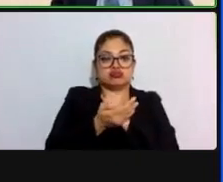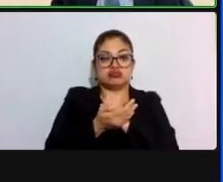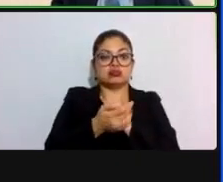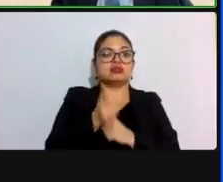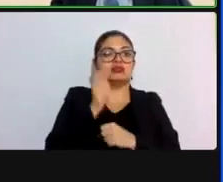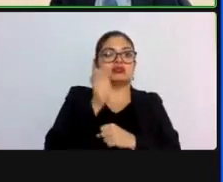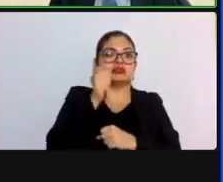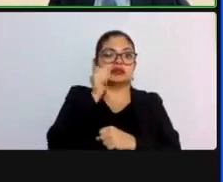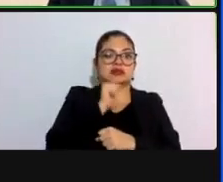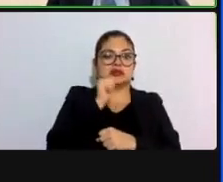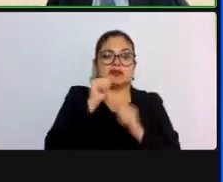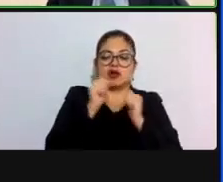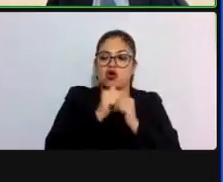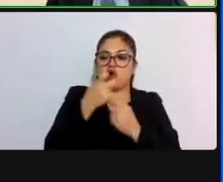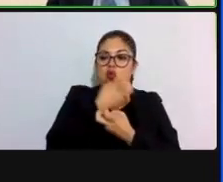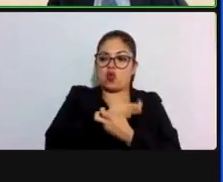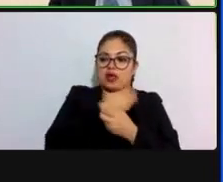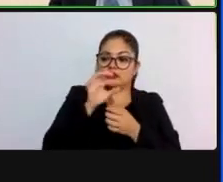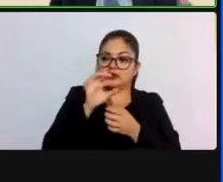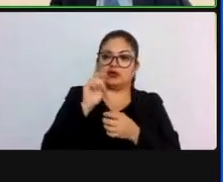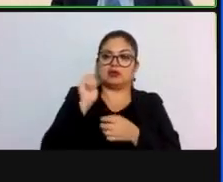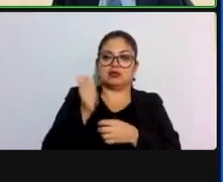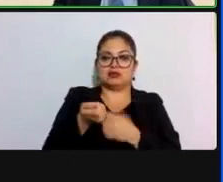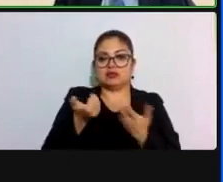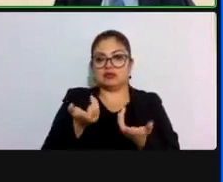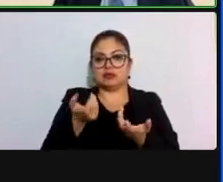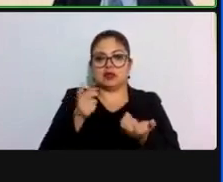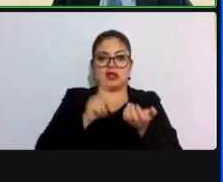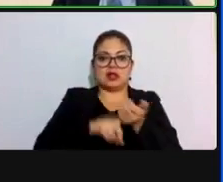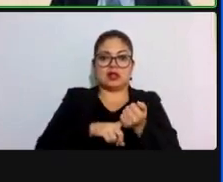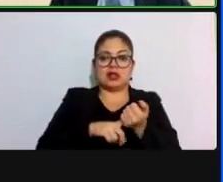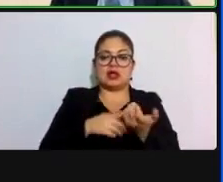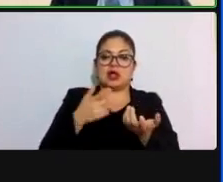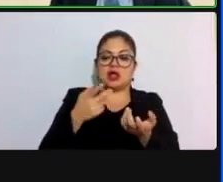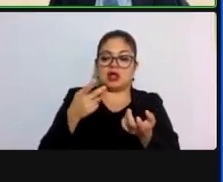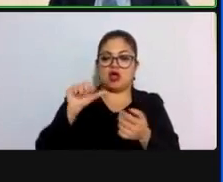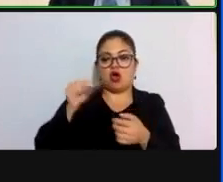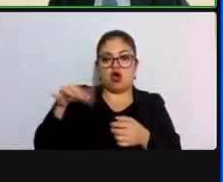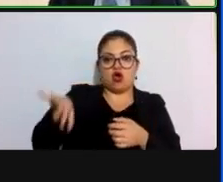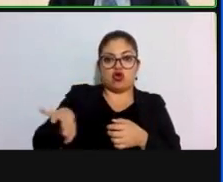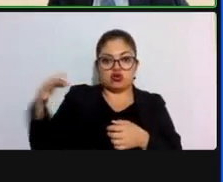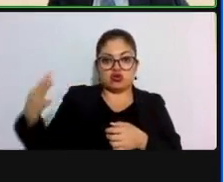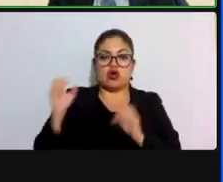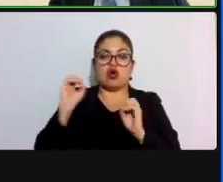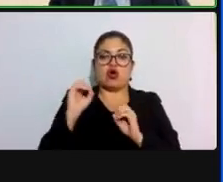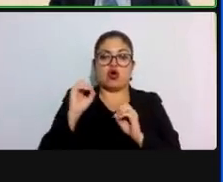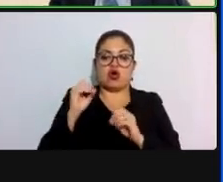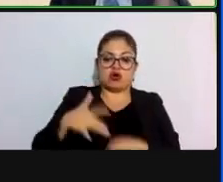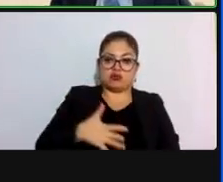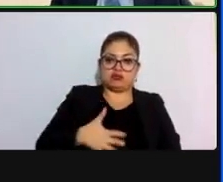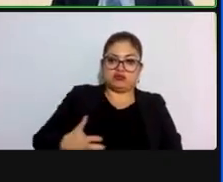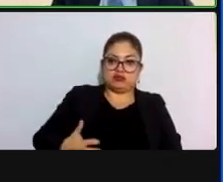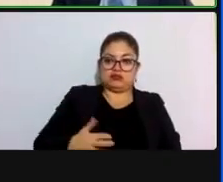hueso tomados de la tabla externa del hueso parietal, del maxilar, de la costilla o de algún